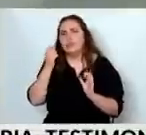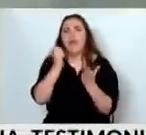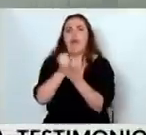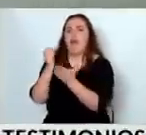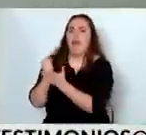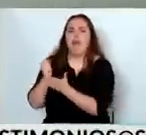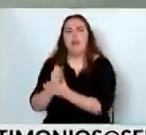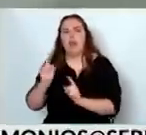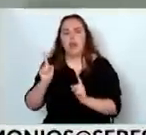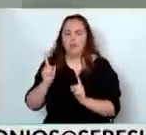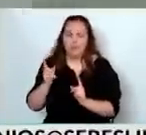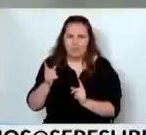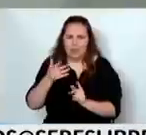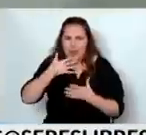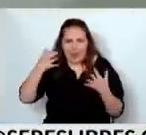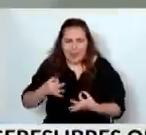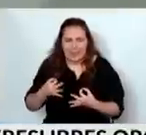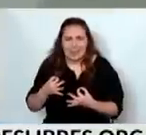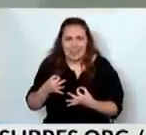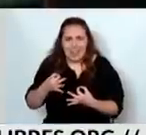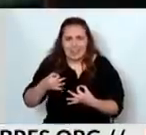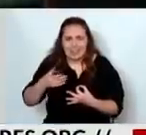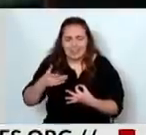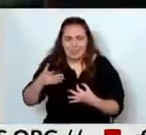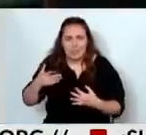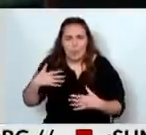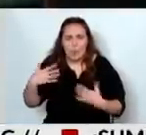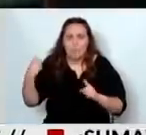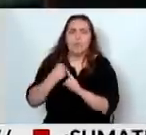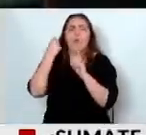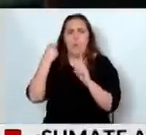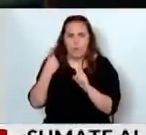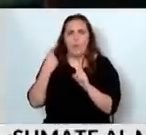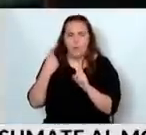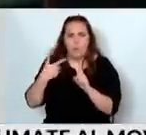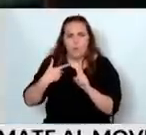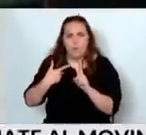la realidad, porque te toma por completo, porque no tienes más